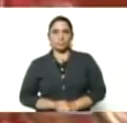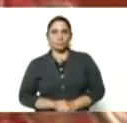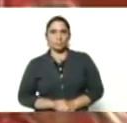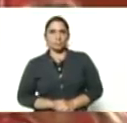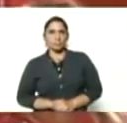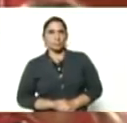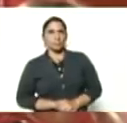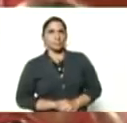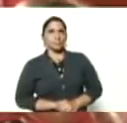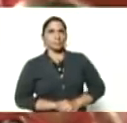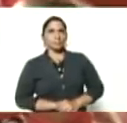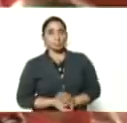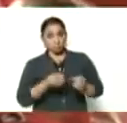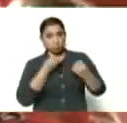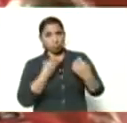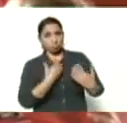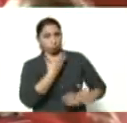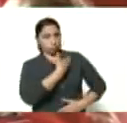Bueno, presidente,